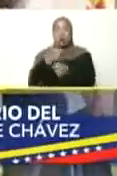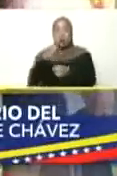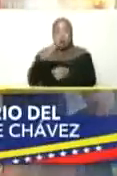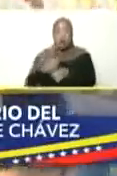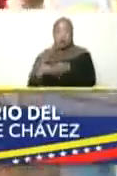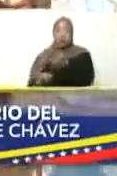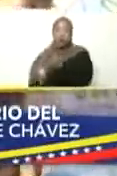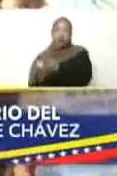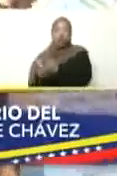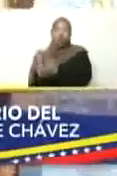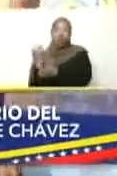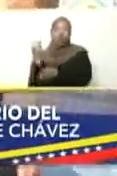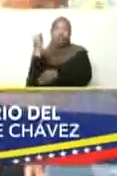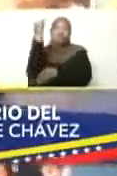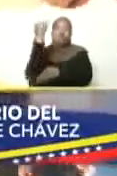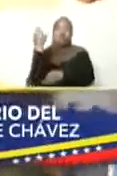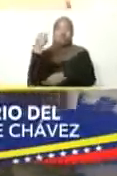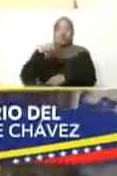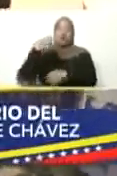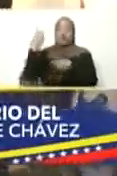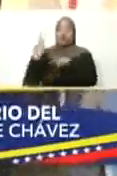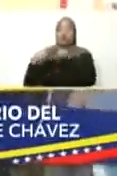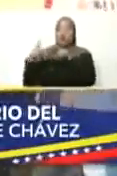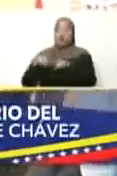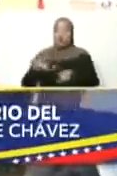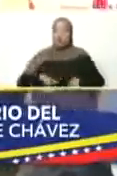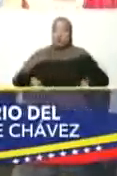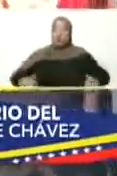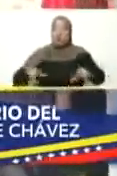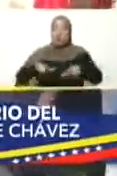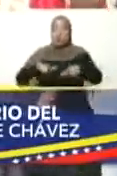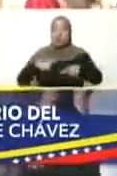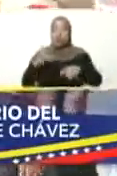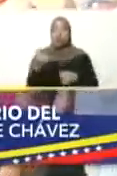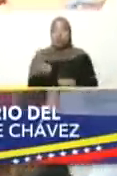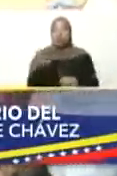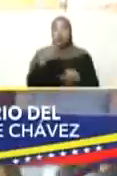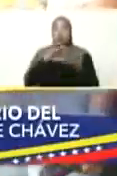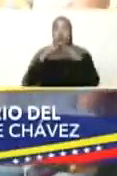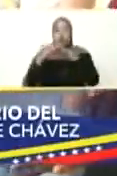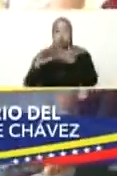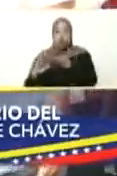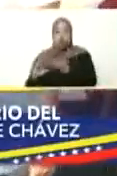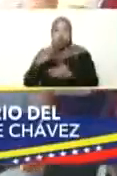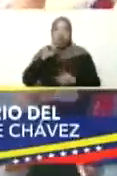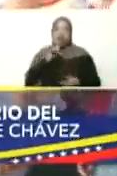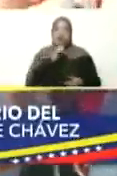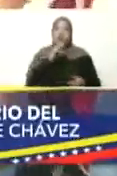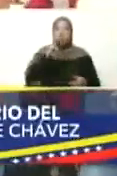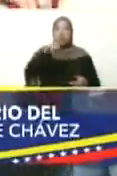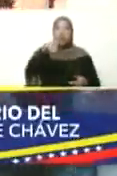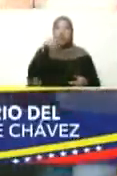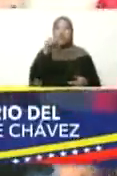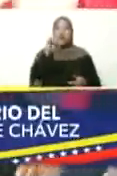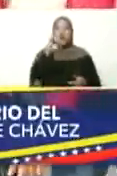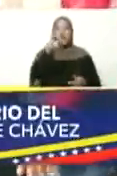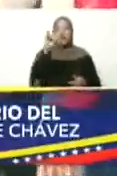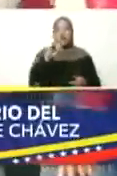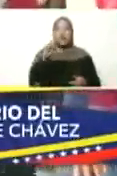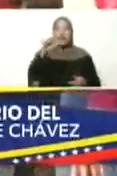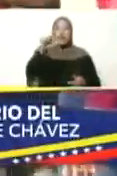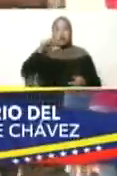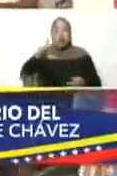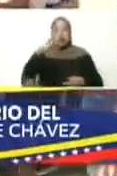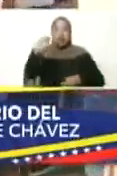estamos produciendo, estamos cosechando acá en esta tierra. La comuna se llama El Maizal. Y fue un compromiso, un juramento con nuestro comandante Chávez.